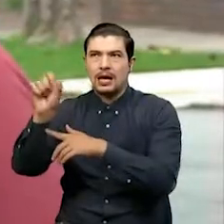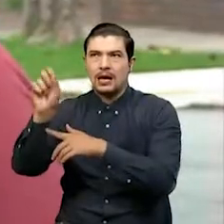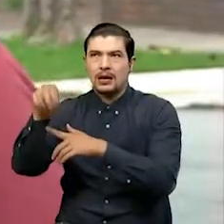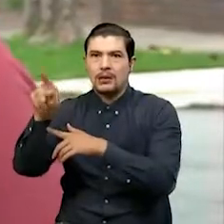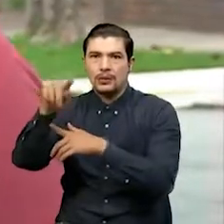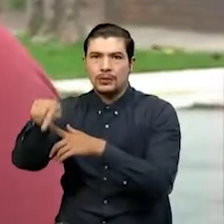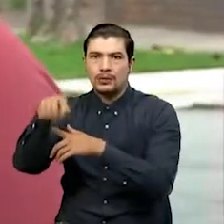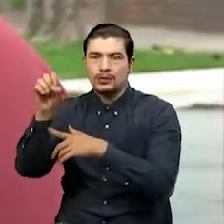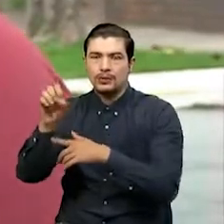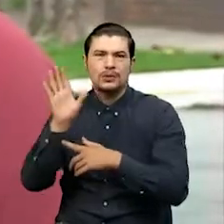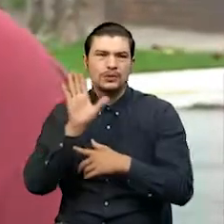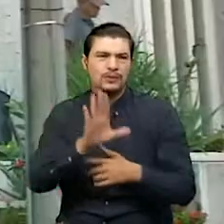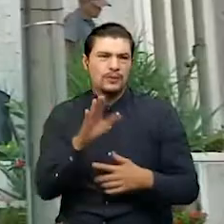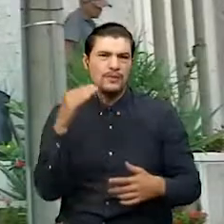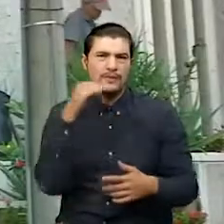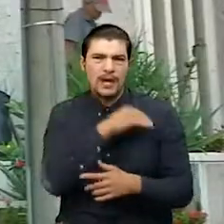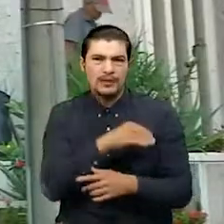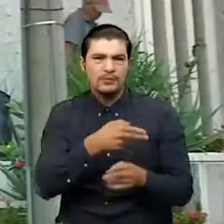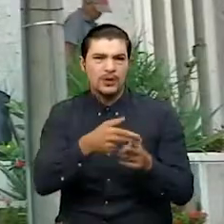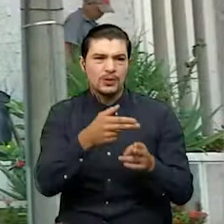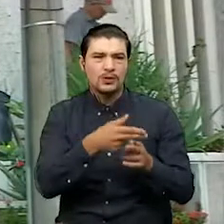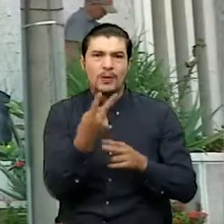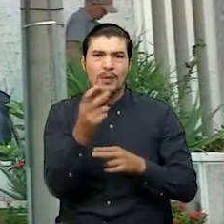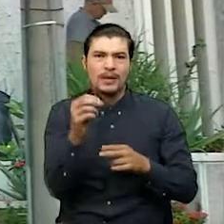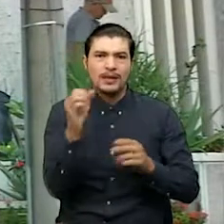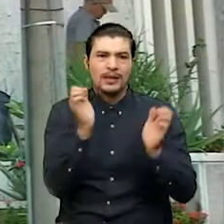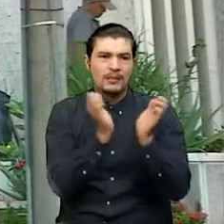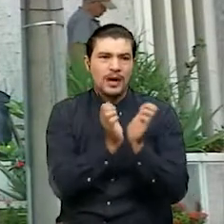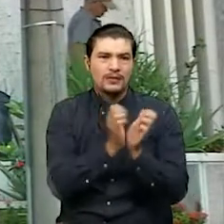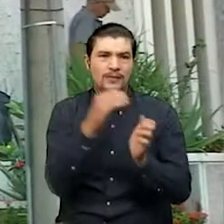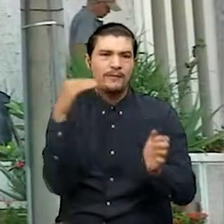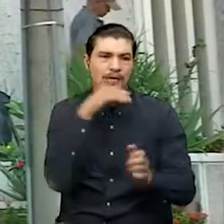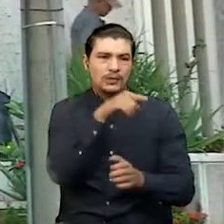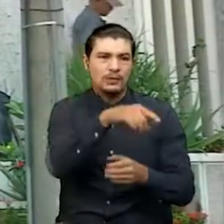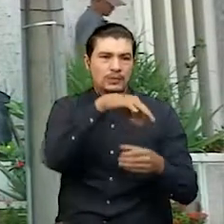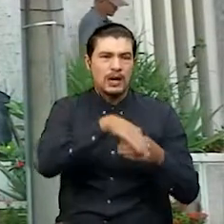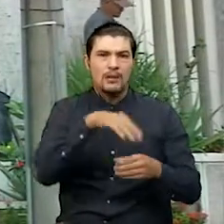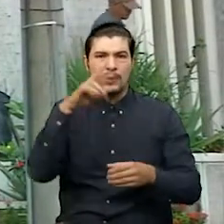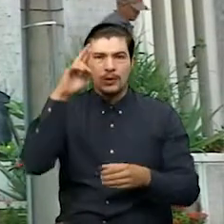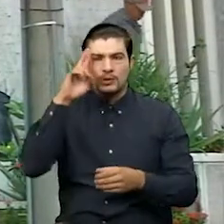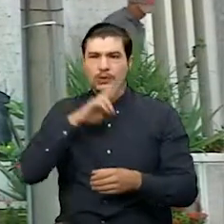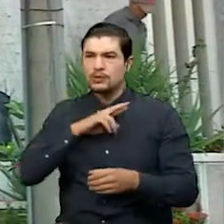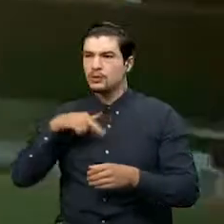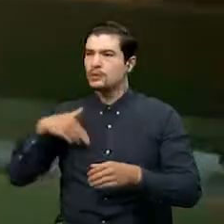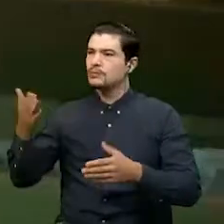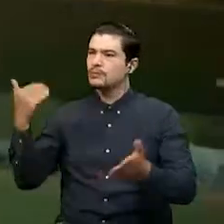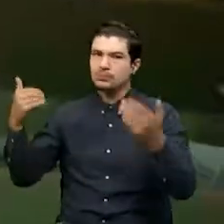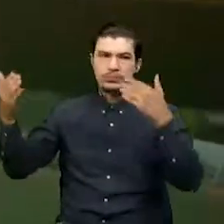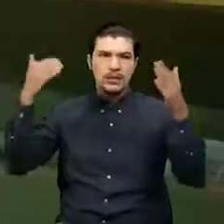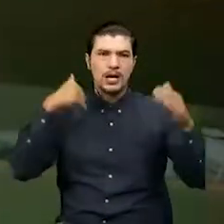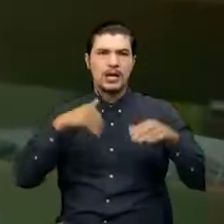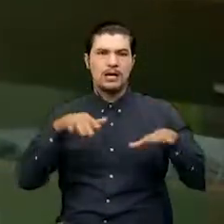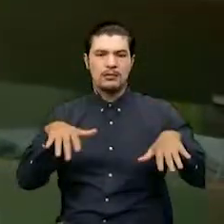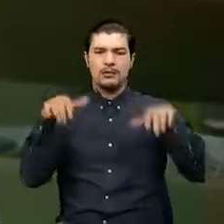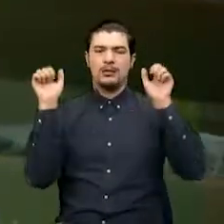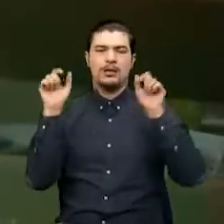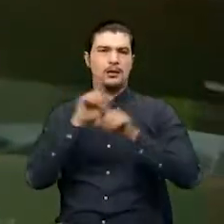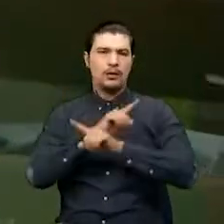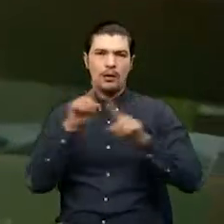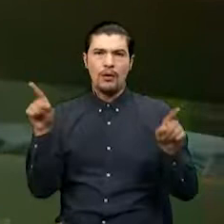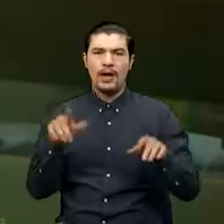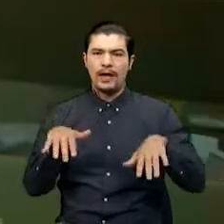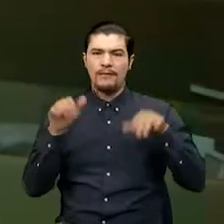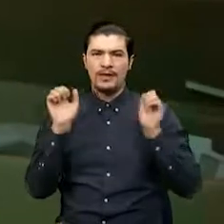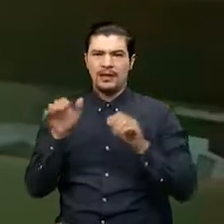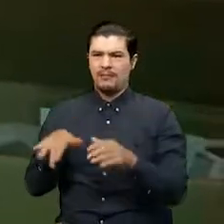en venezuela este mismo día 20 de mayo no tenemos opción en contra entonces está llamando a la abstención para evitar formar parte